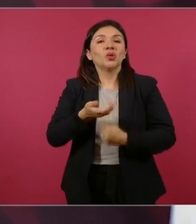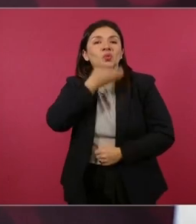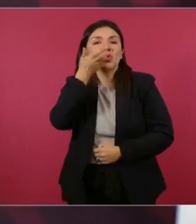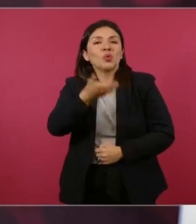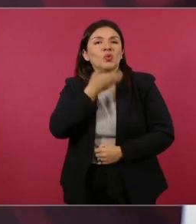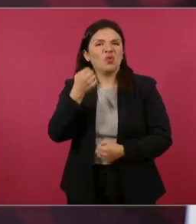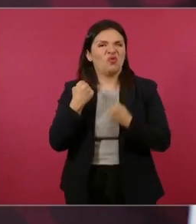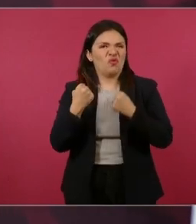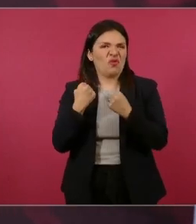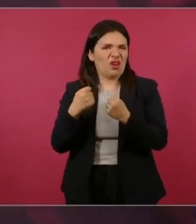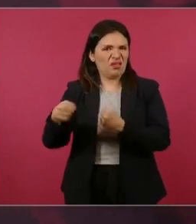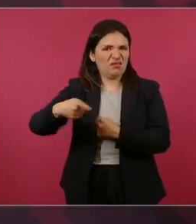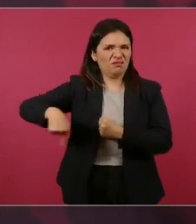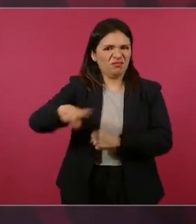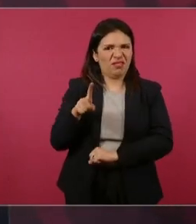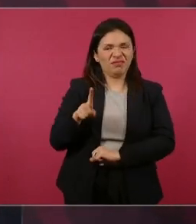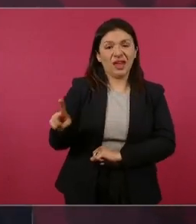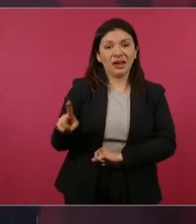conservador.